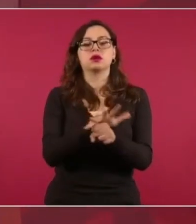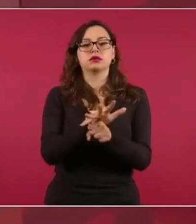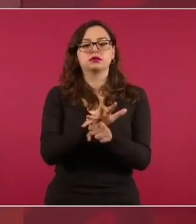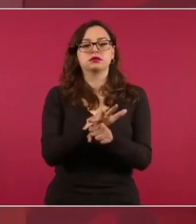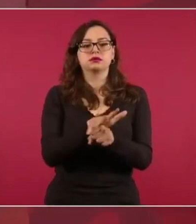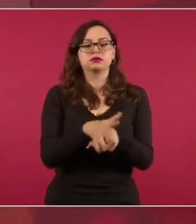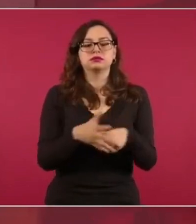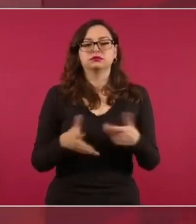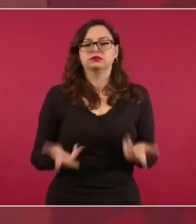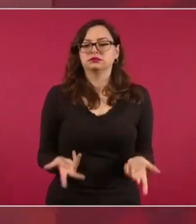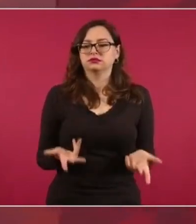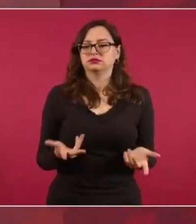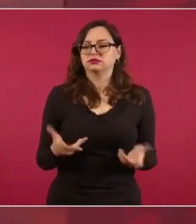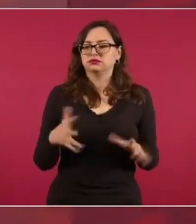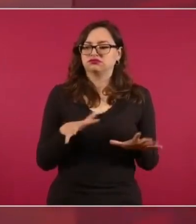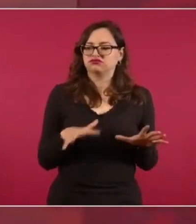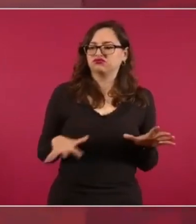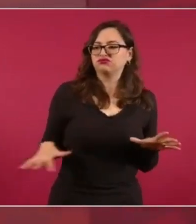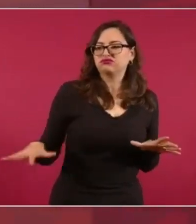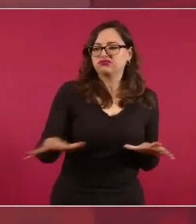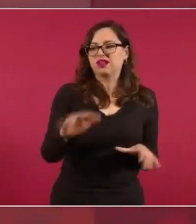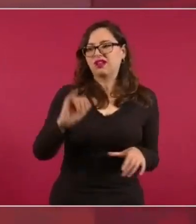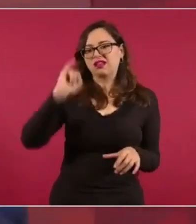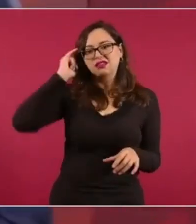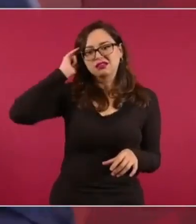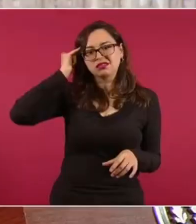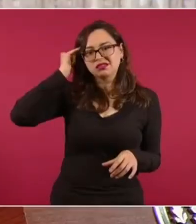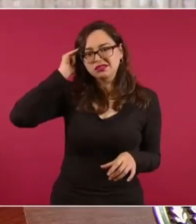de que el indígena